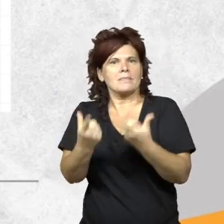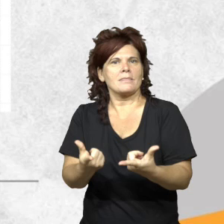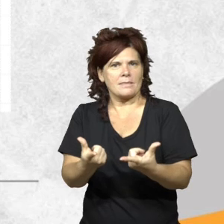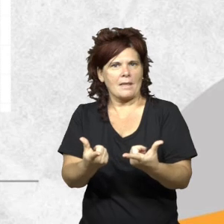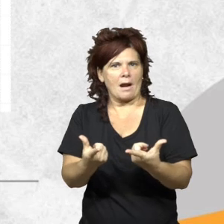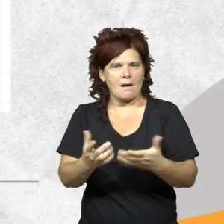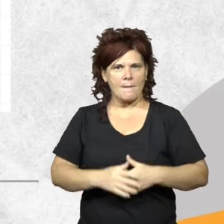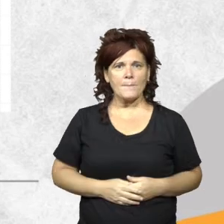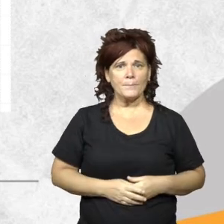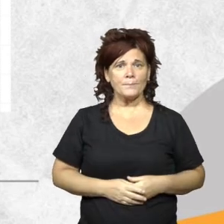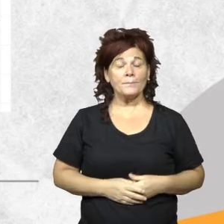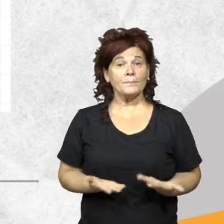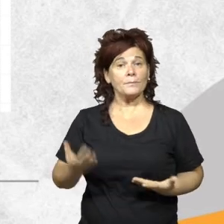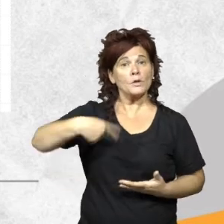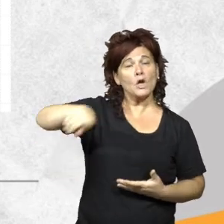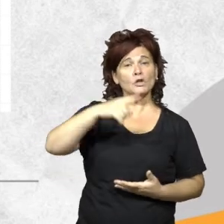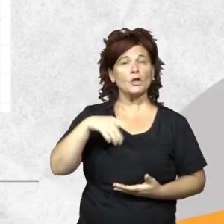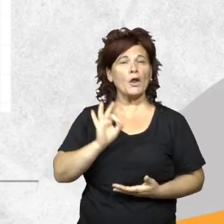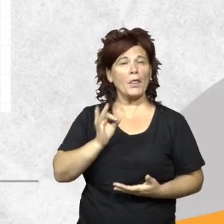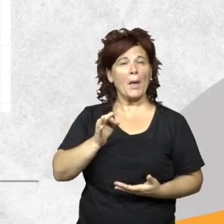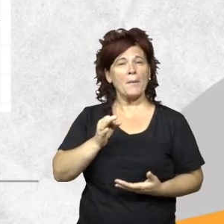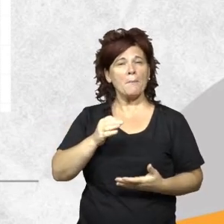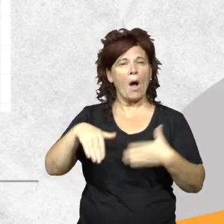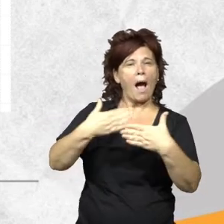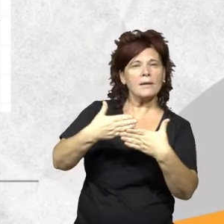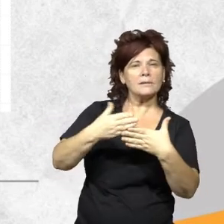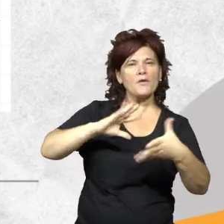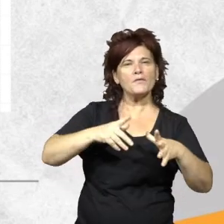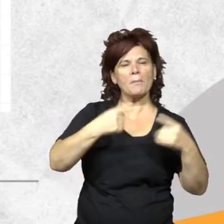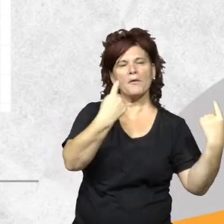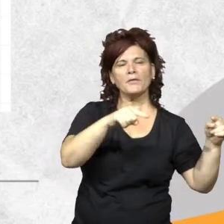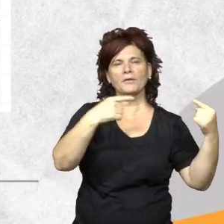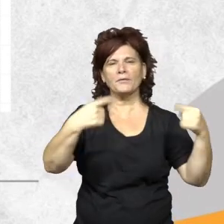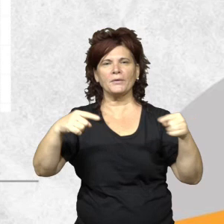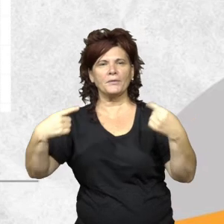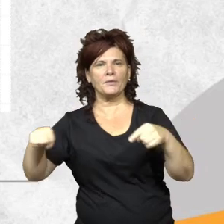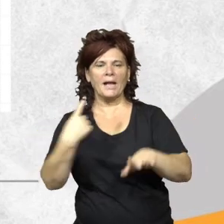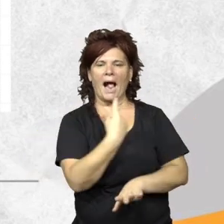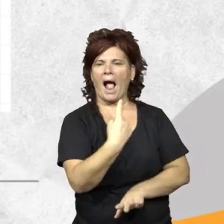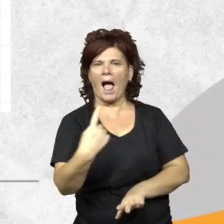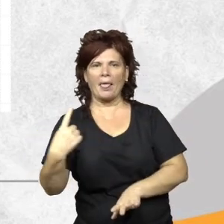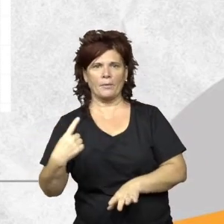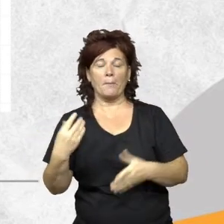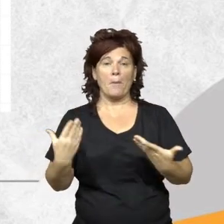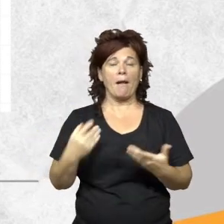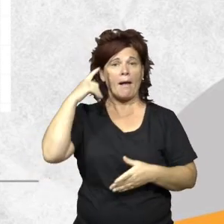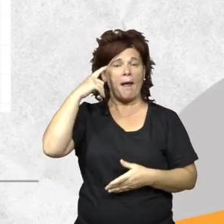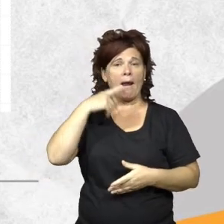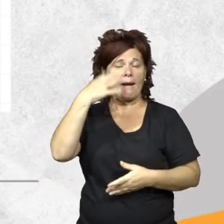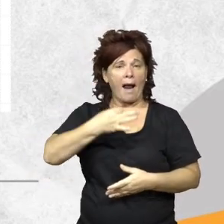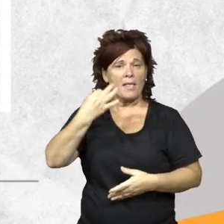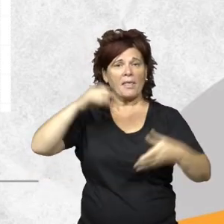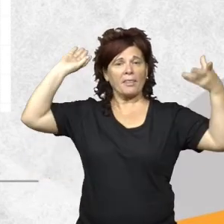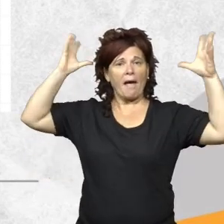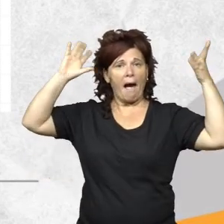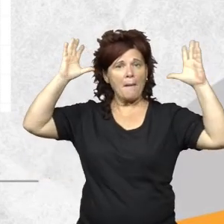Ahora, nosotros tenemos que aplicar de una manera diferenciada todos estos institutos, porque la realidad ambiental que estamos viviendo